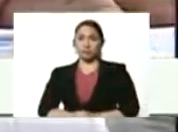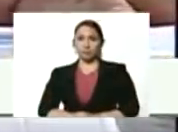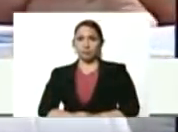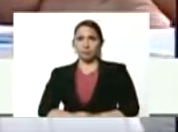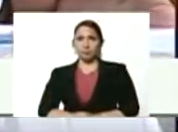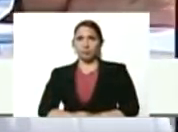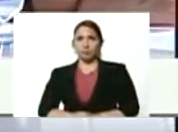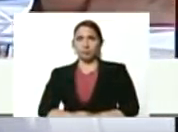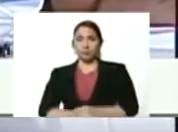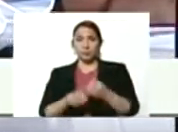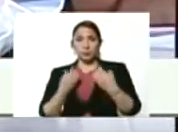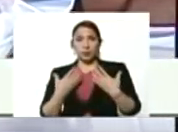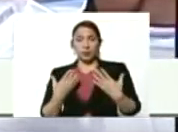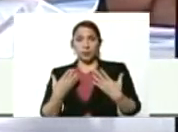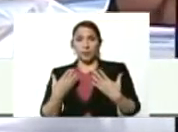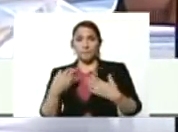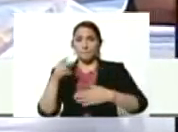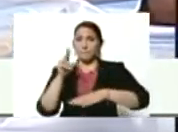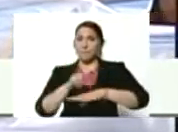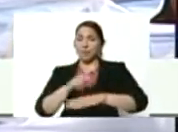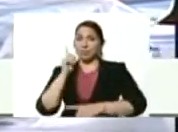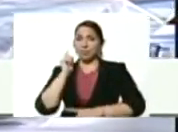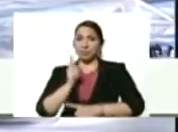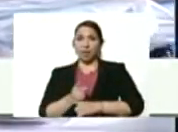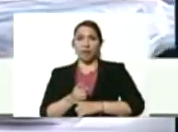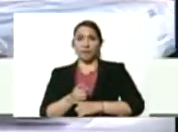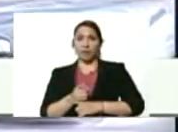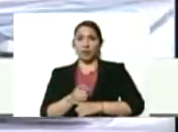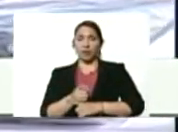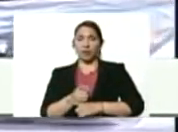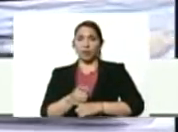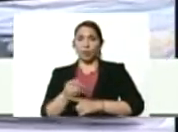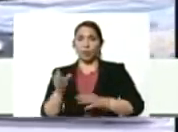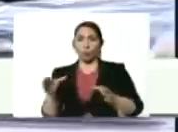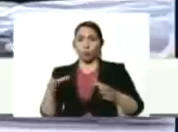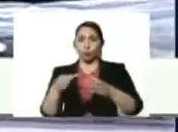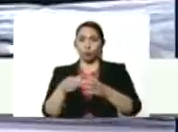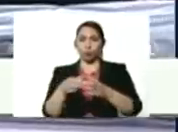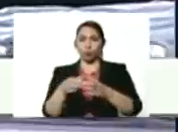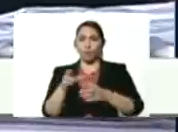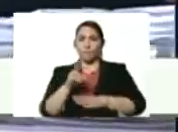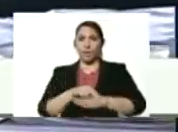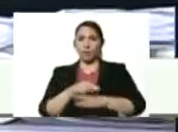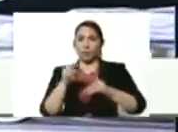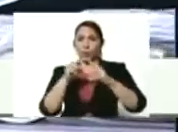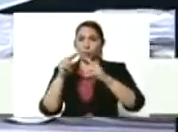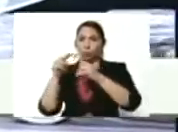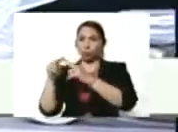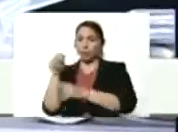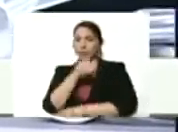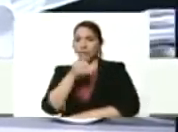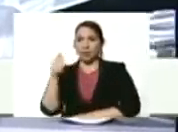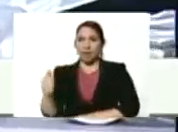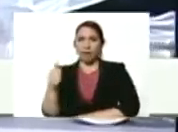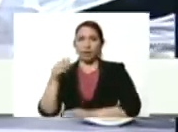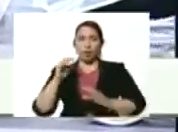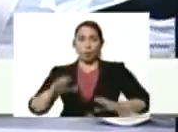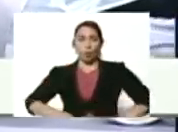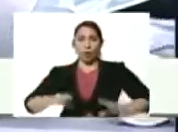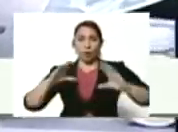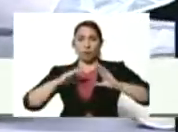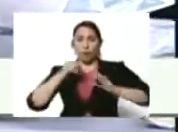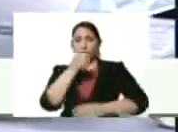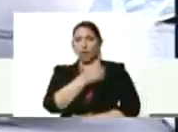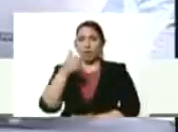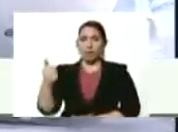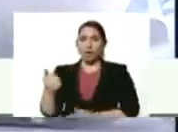sea que los médicos tienen que, en junta médica, conocer cada cuerpo, cada evolución